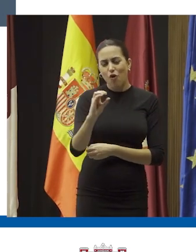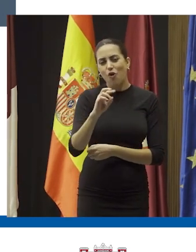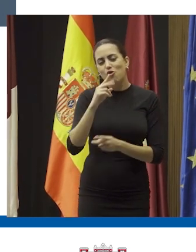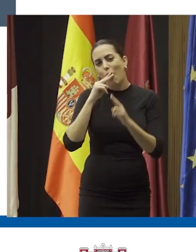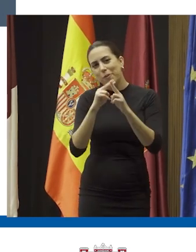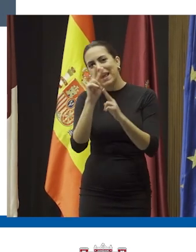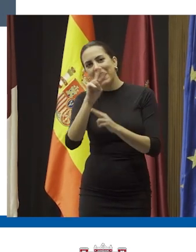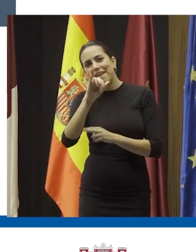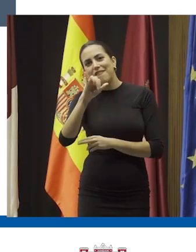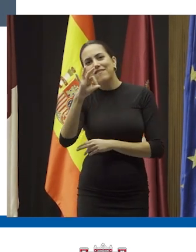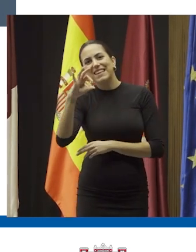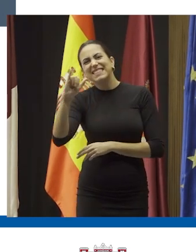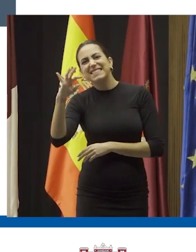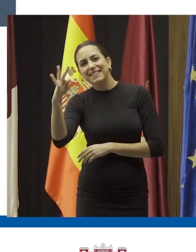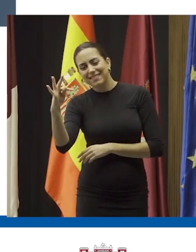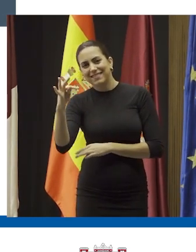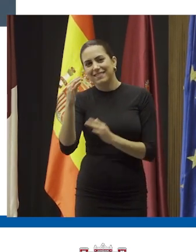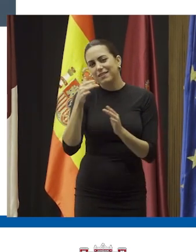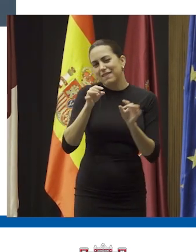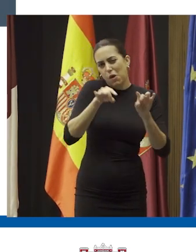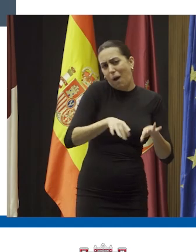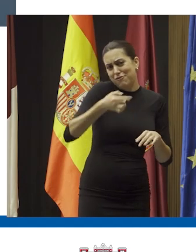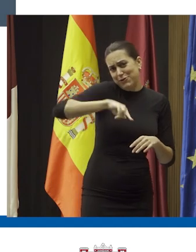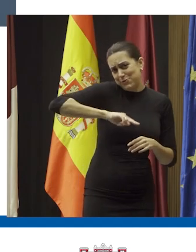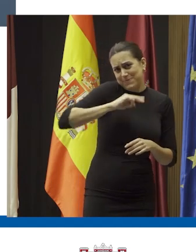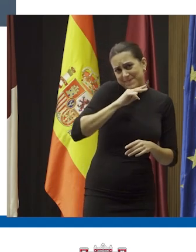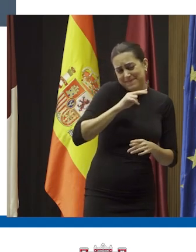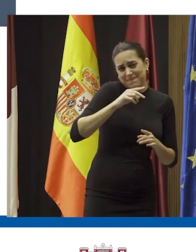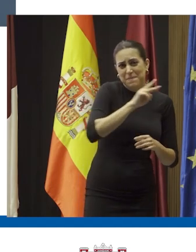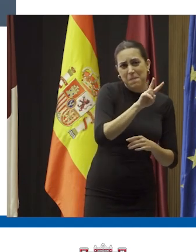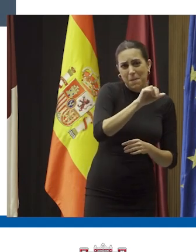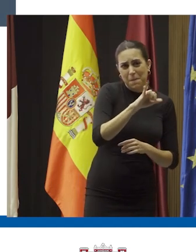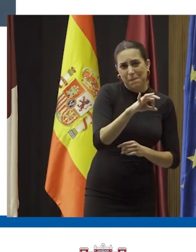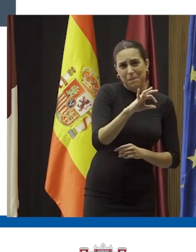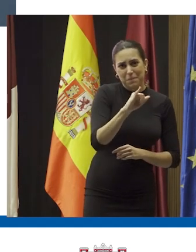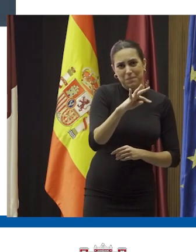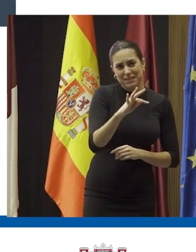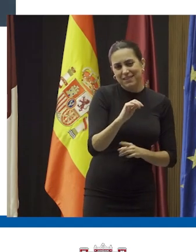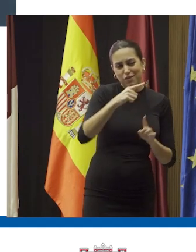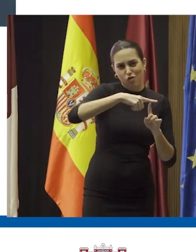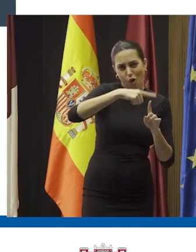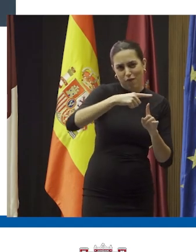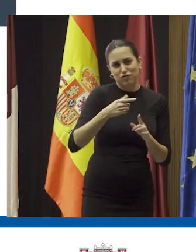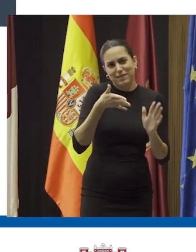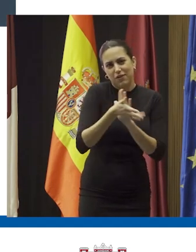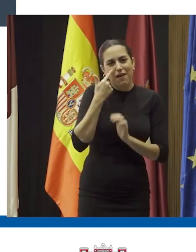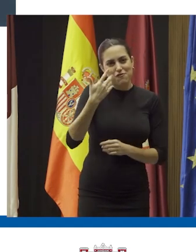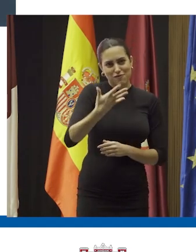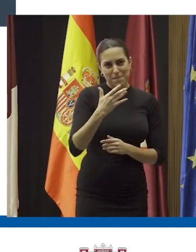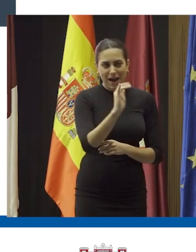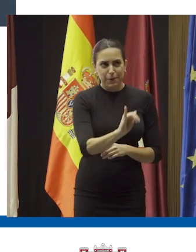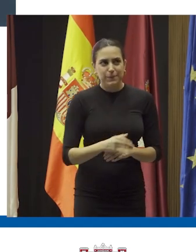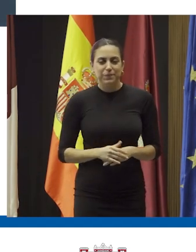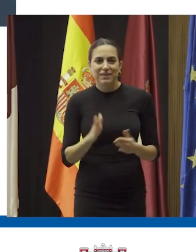decimos, Toledo dicit. ¿Quién manda a Toledo? Bueno, pues el tiempo era Galeno. Bueno, la Edad